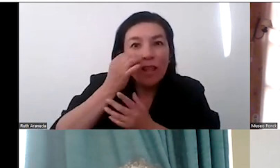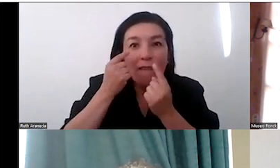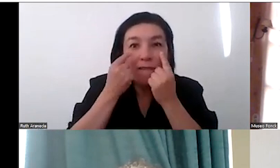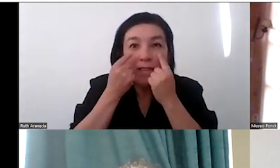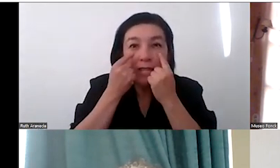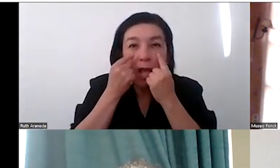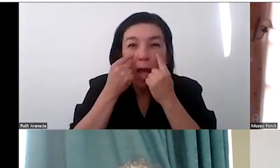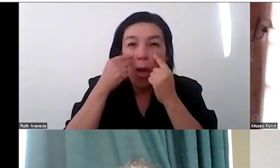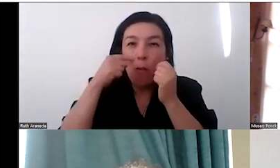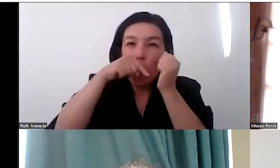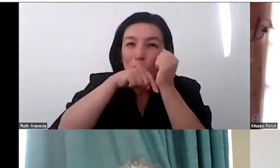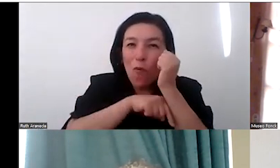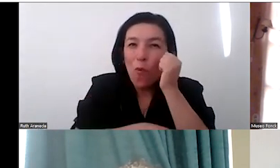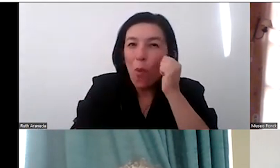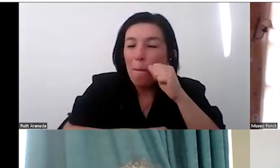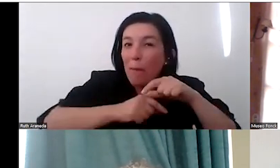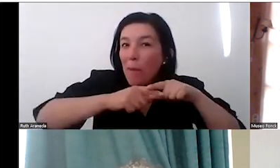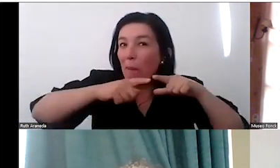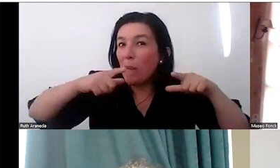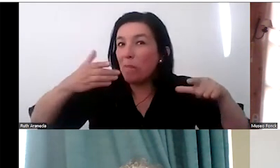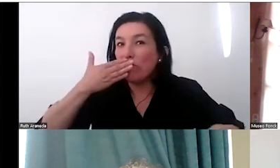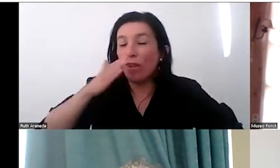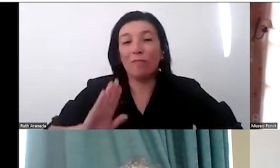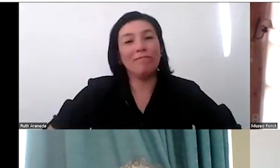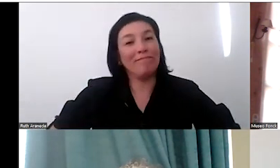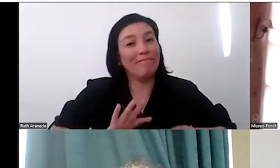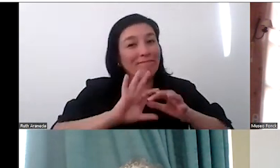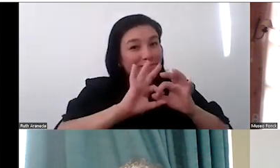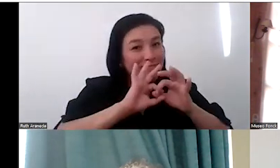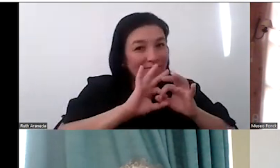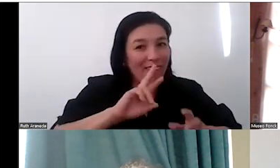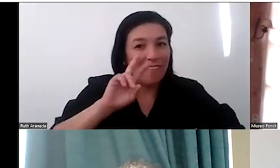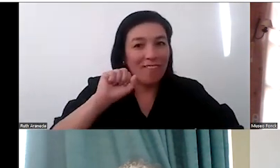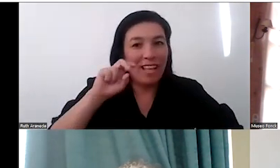mucho. Así es. Muchas gracias, Valentina, por el comentario.